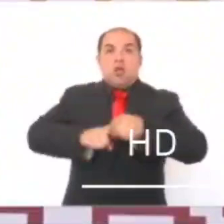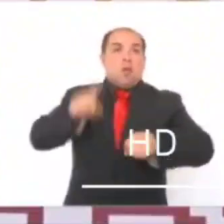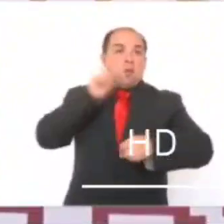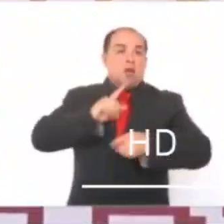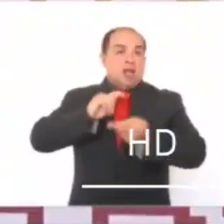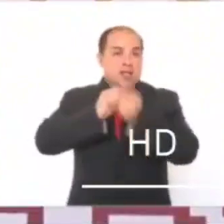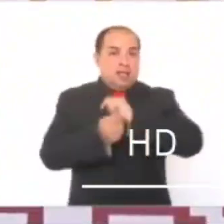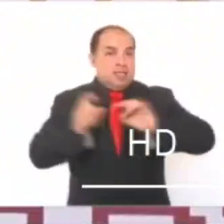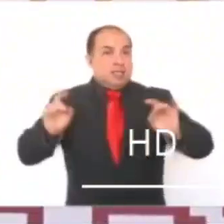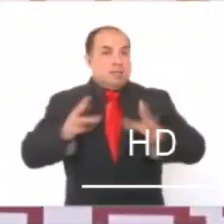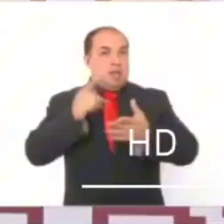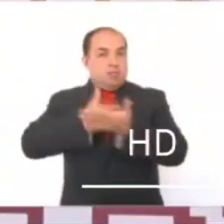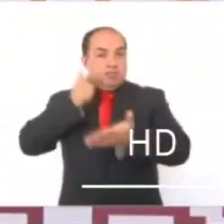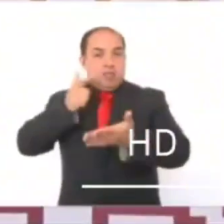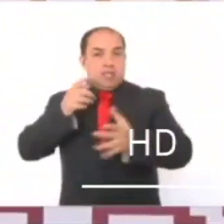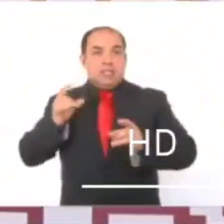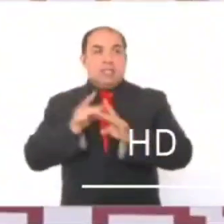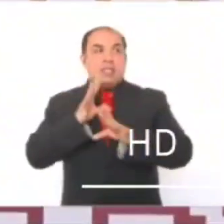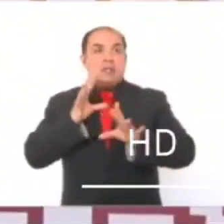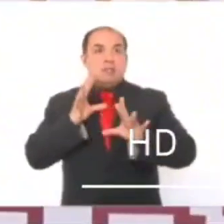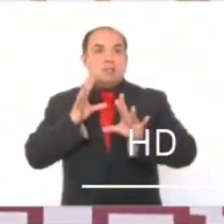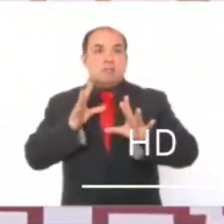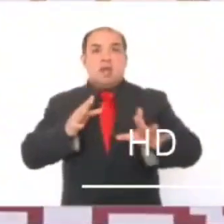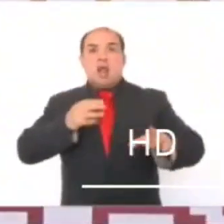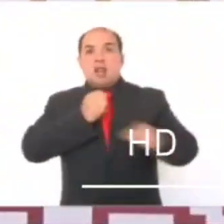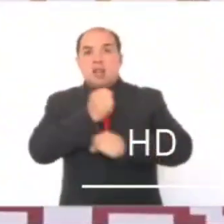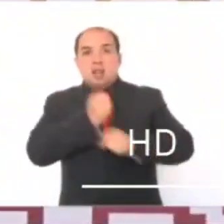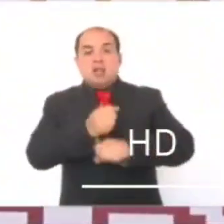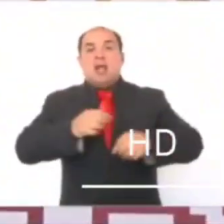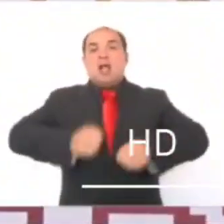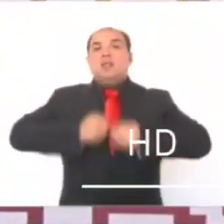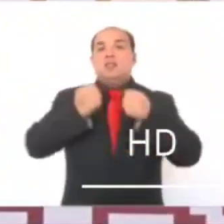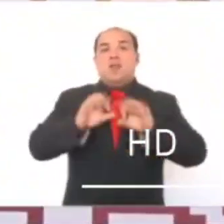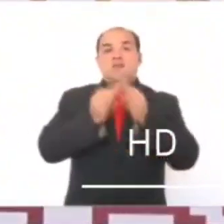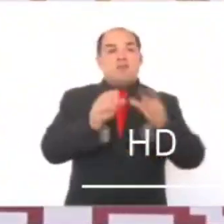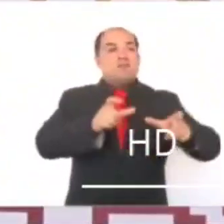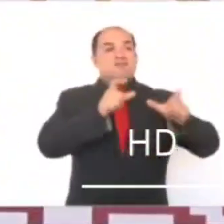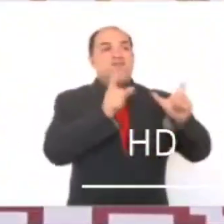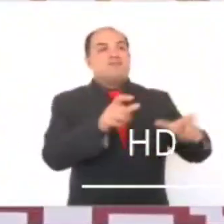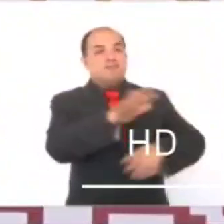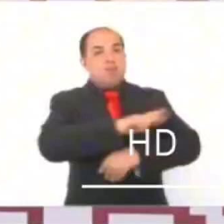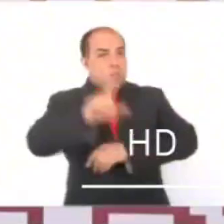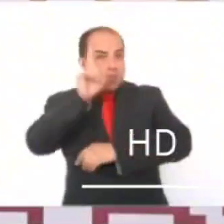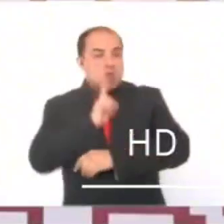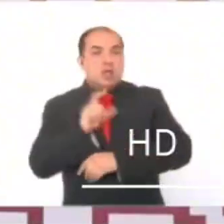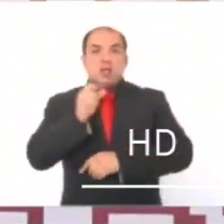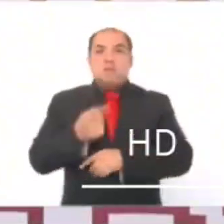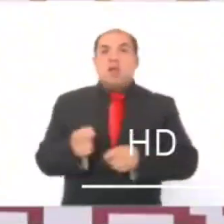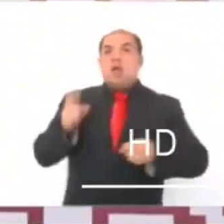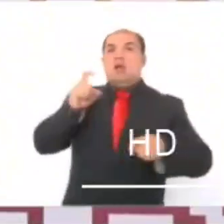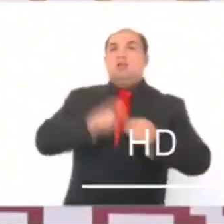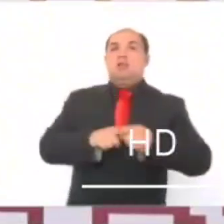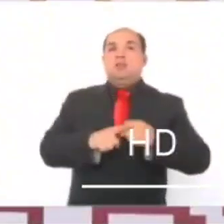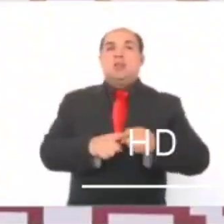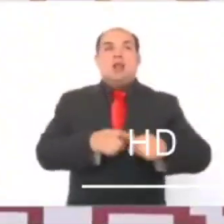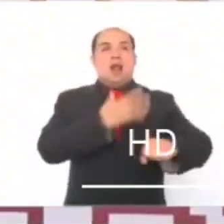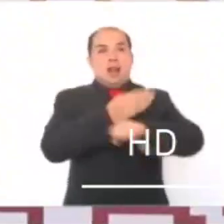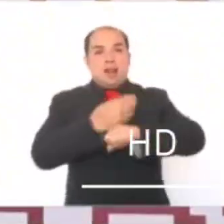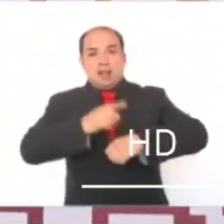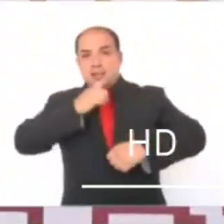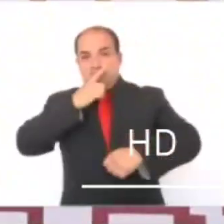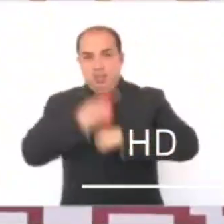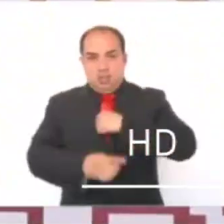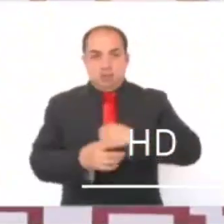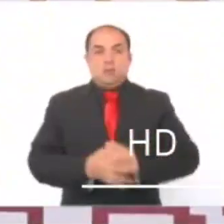agravante en caso de violentarlas, garantizar las medidas de protección y el acceso a la reparación integral del